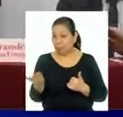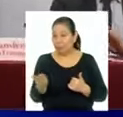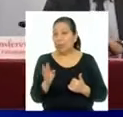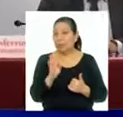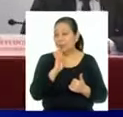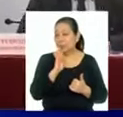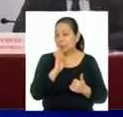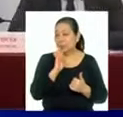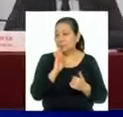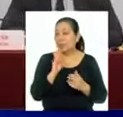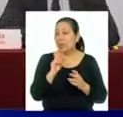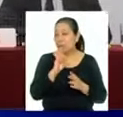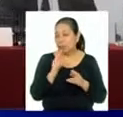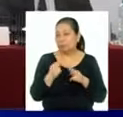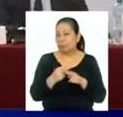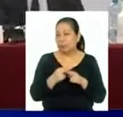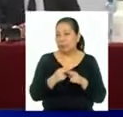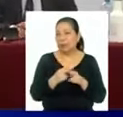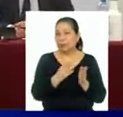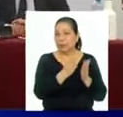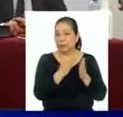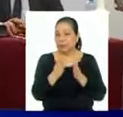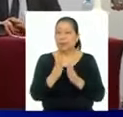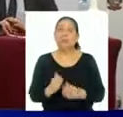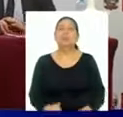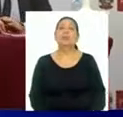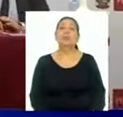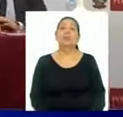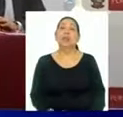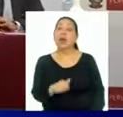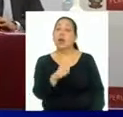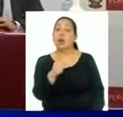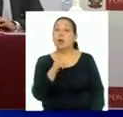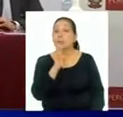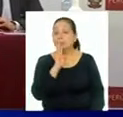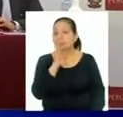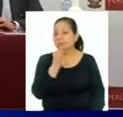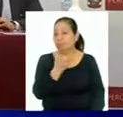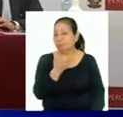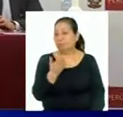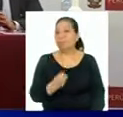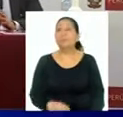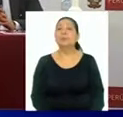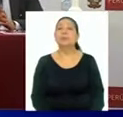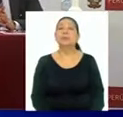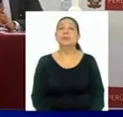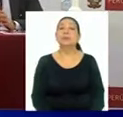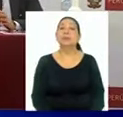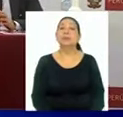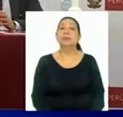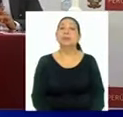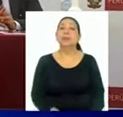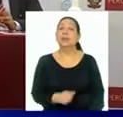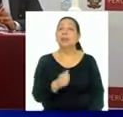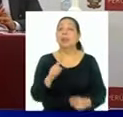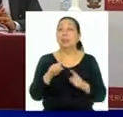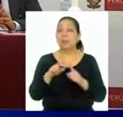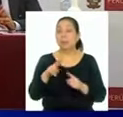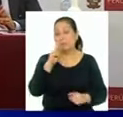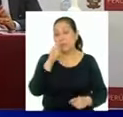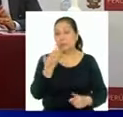preguntas breves y concretas, porque tenemos periodistas en sala y periodistas conectados desde las regiones. Damos pase a Eric Guerrero, de TV